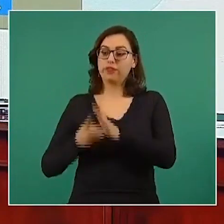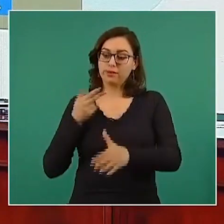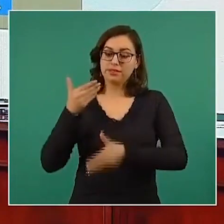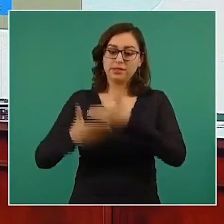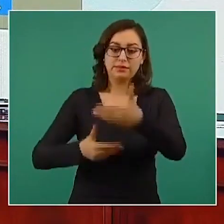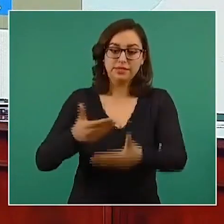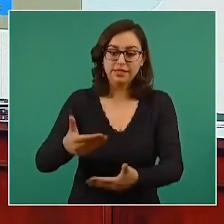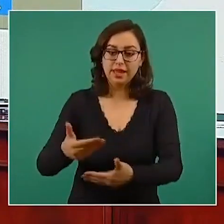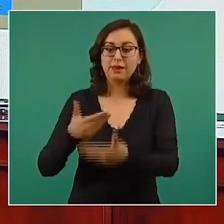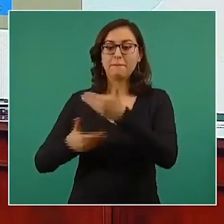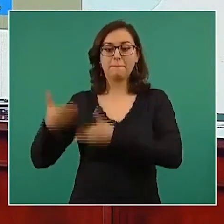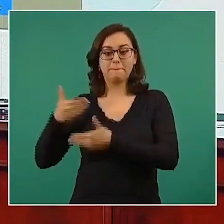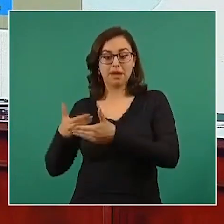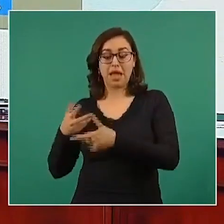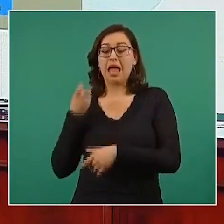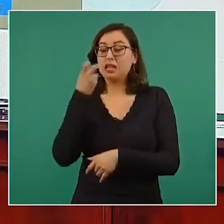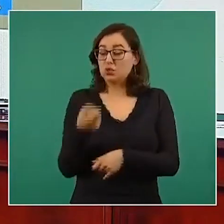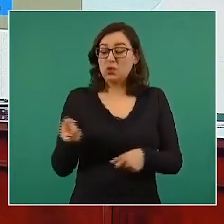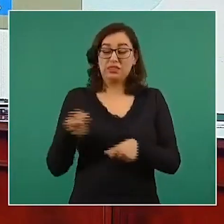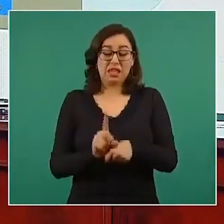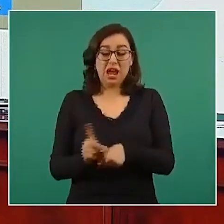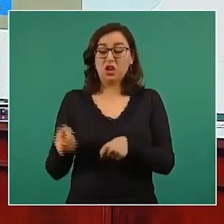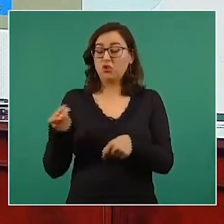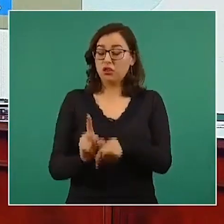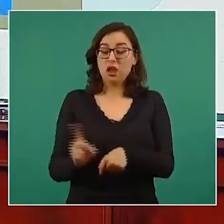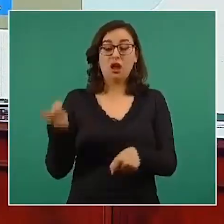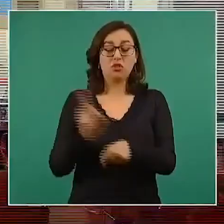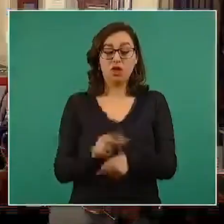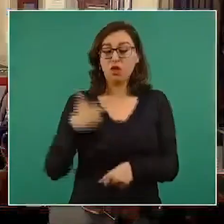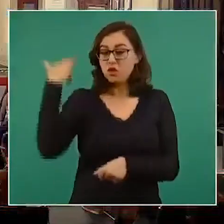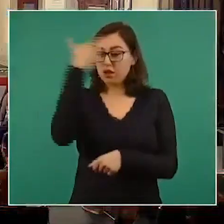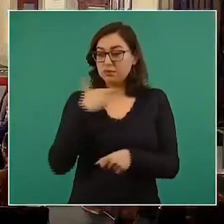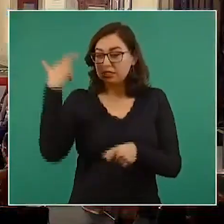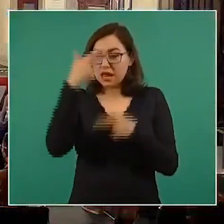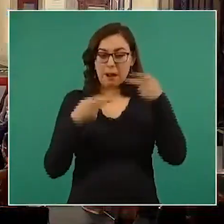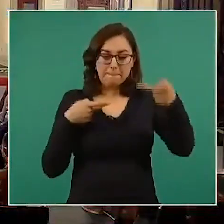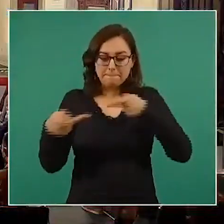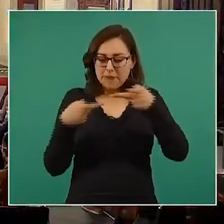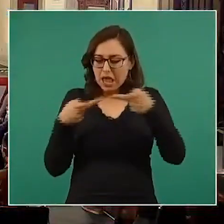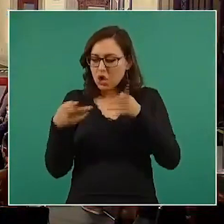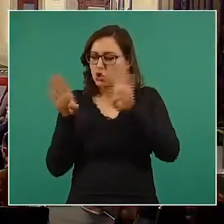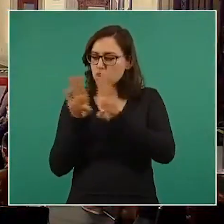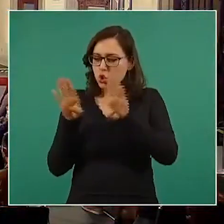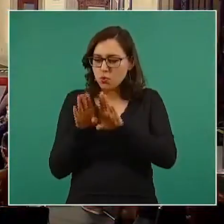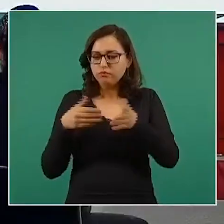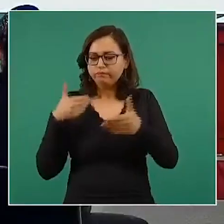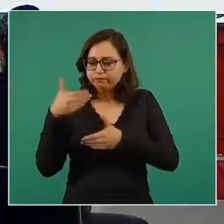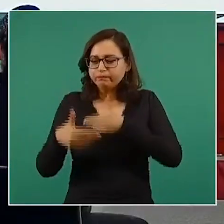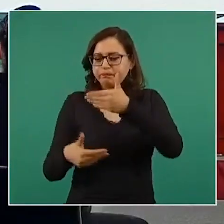se revisa la táctica, la manera específica en que se instrumenta la estrategia, que es el plan de largo